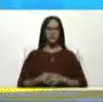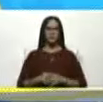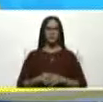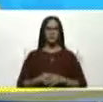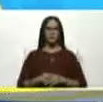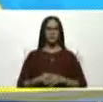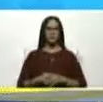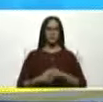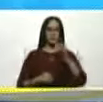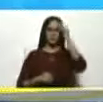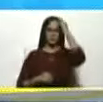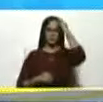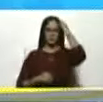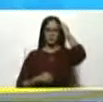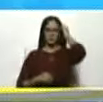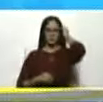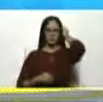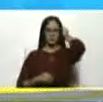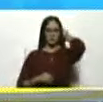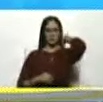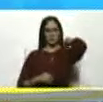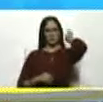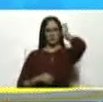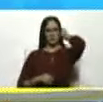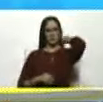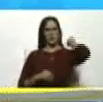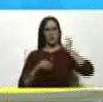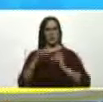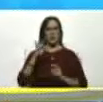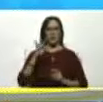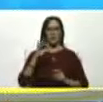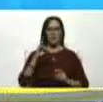Y los filisteos venían humillando al pueblo de Dios.